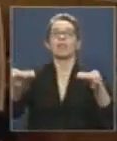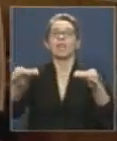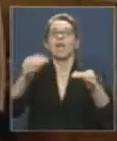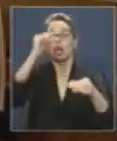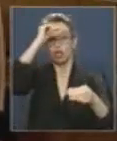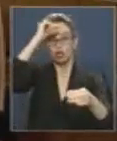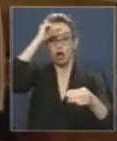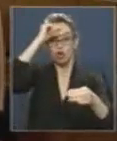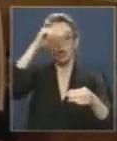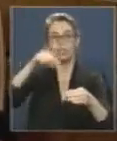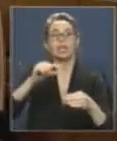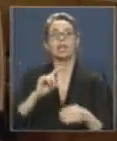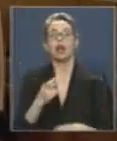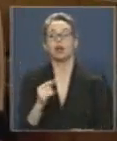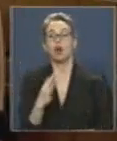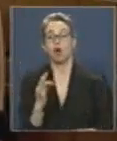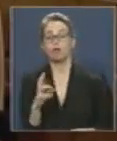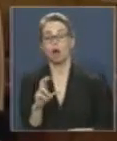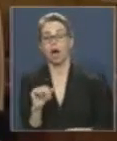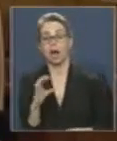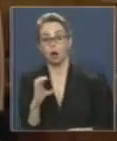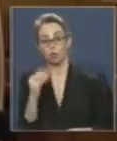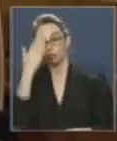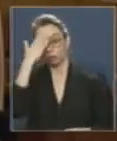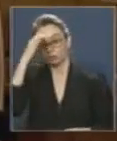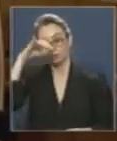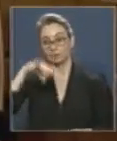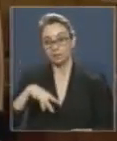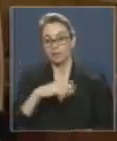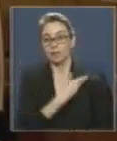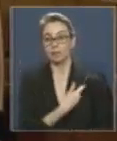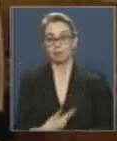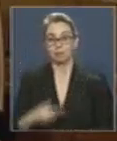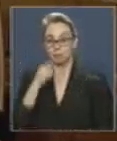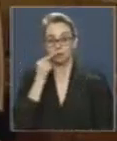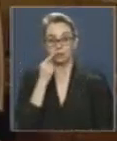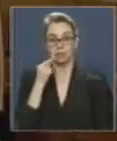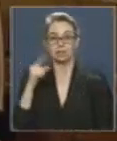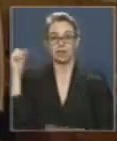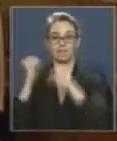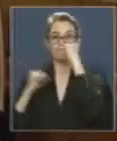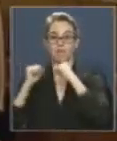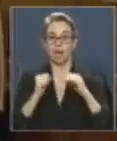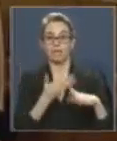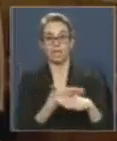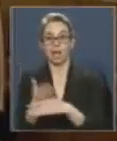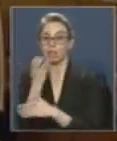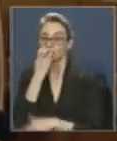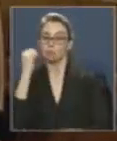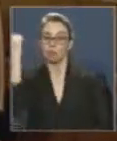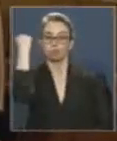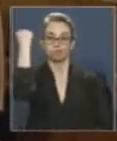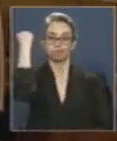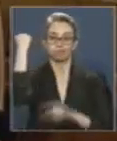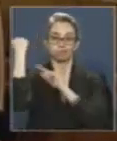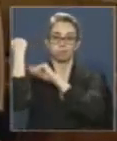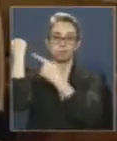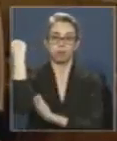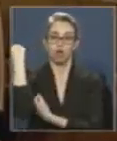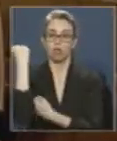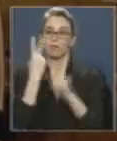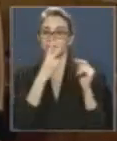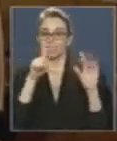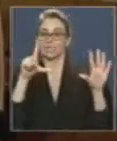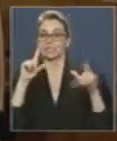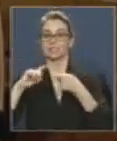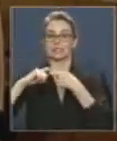en Coronel y en el Golfo de Arauco. Sabemos, presidente, el poder que tiene la industria salmonera, compuesta por 27 empresas,